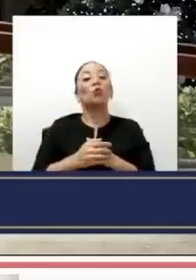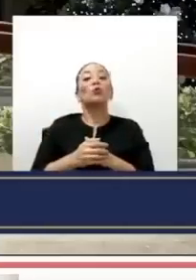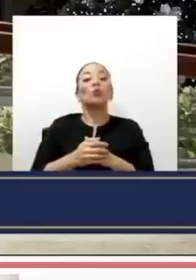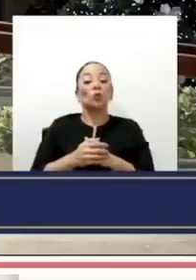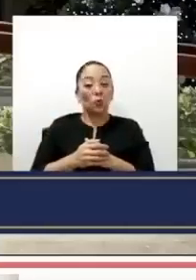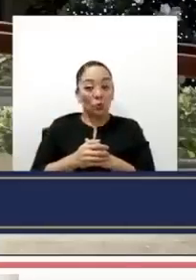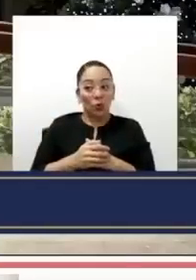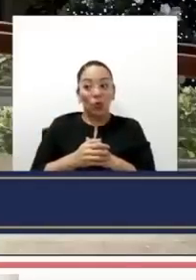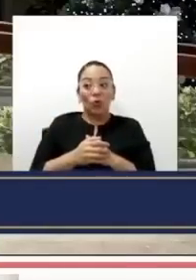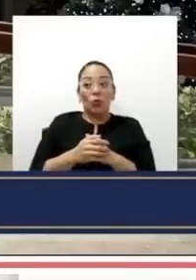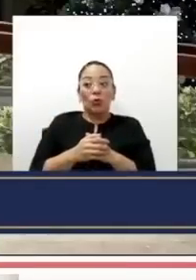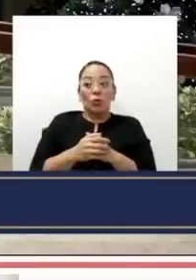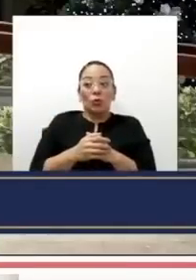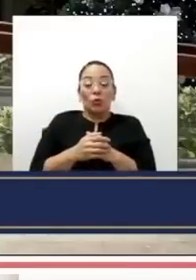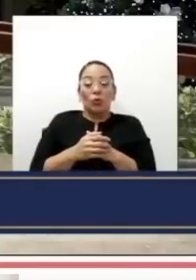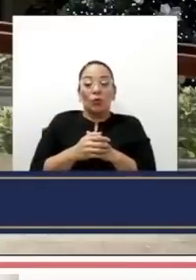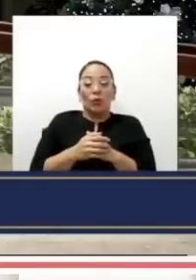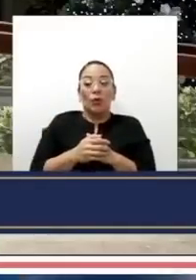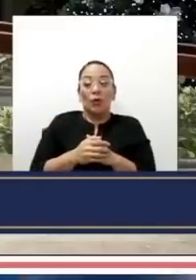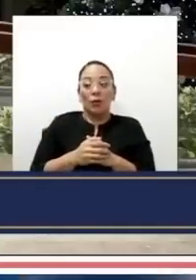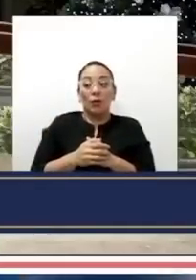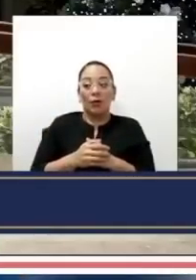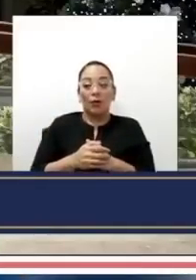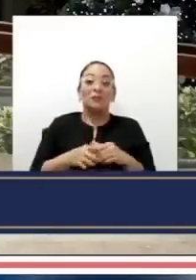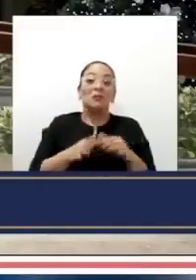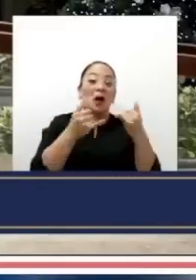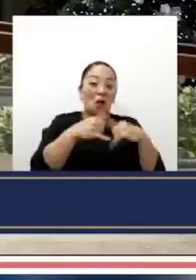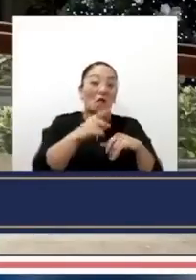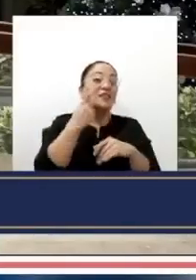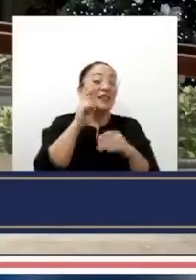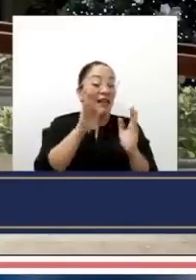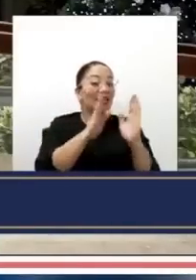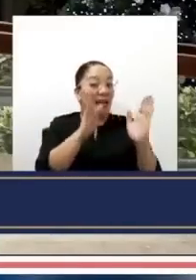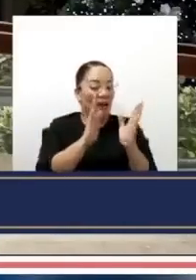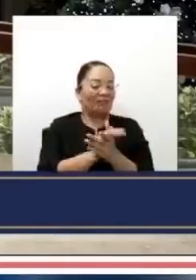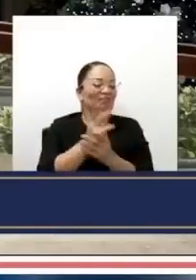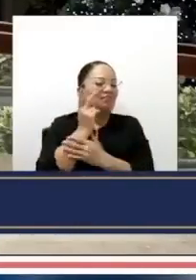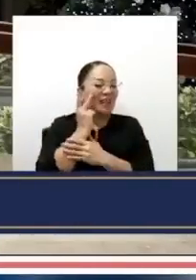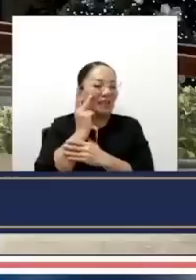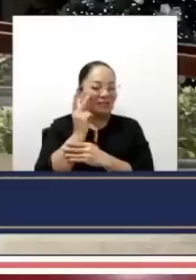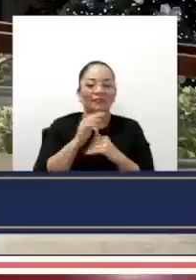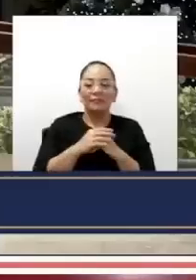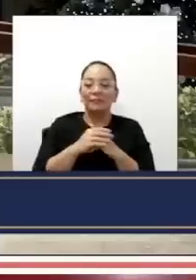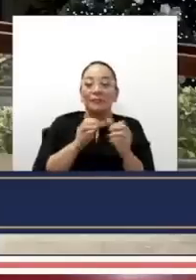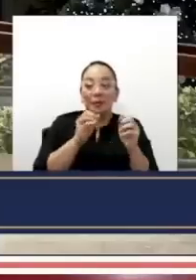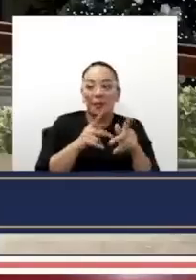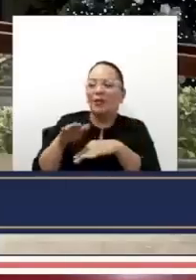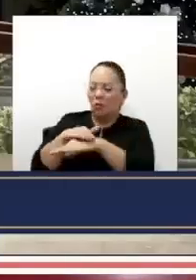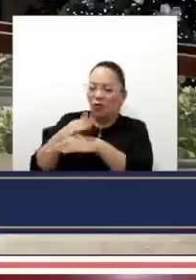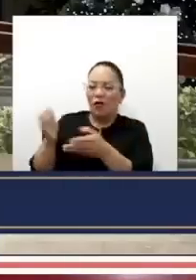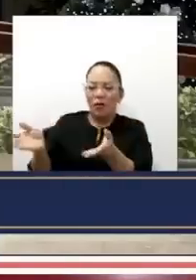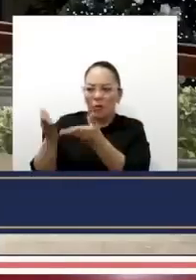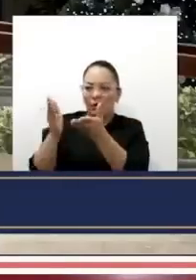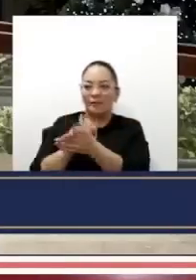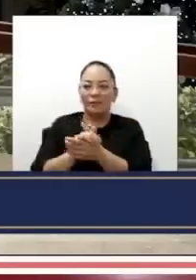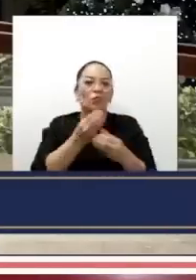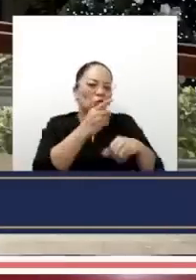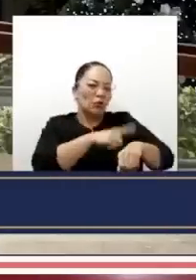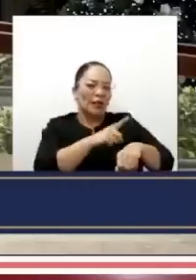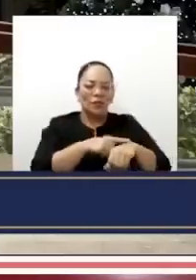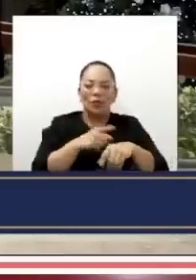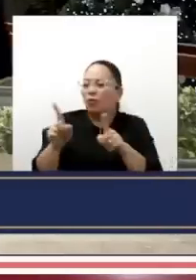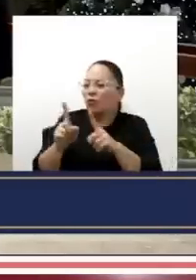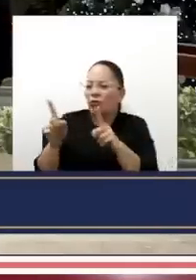general. No sé hasta cuándo, pero aún. Ajá. Este es impresionante y voy a leer, si me permite. Yo sé que ya me he llevado mucho tiempo, pero este es el último.